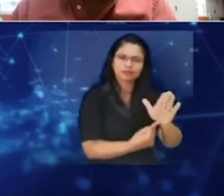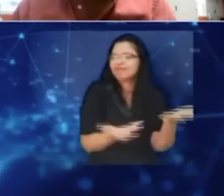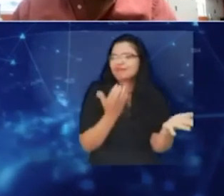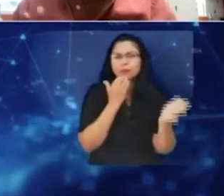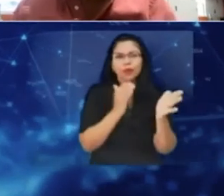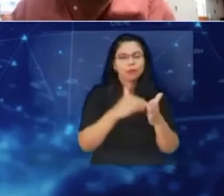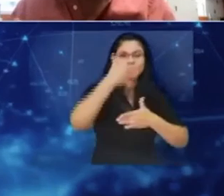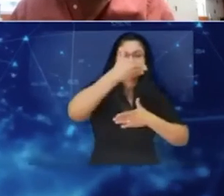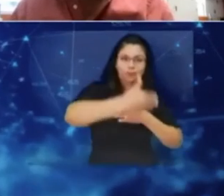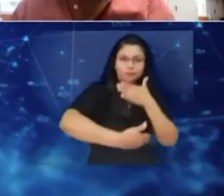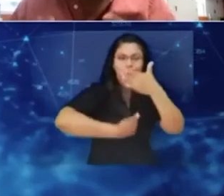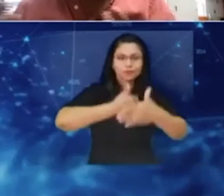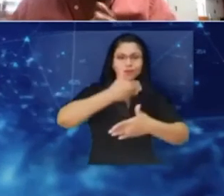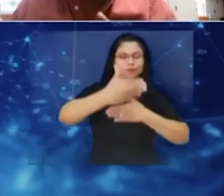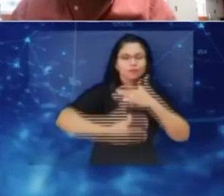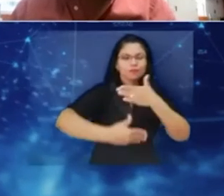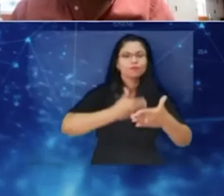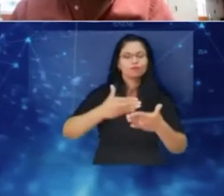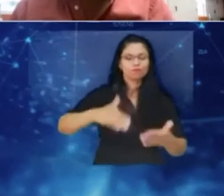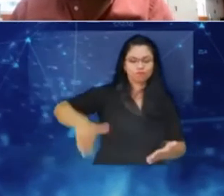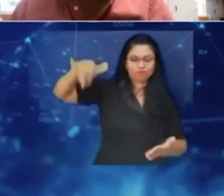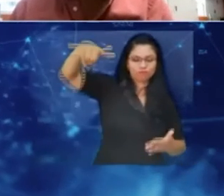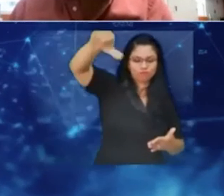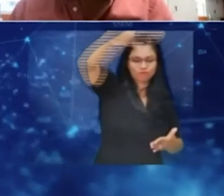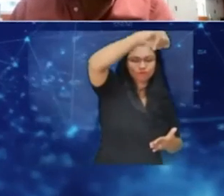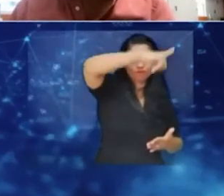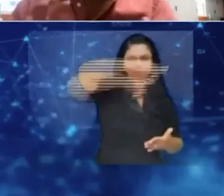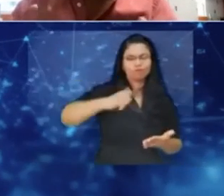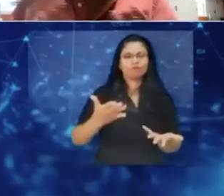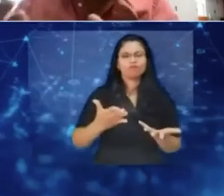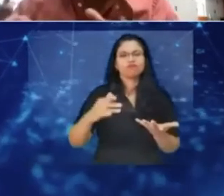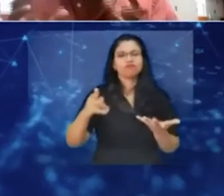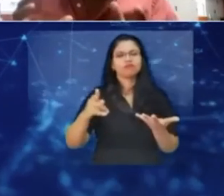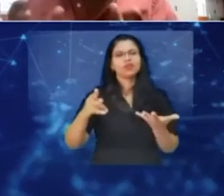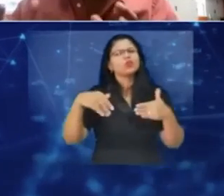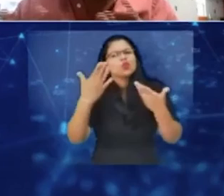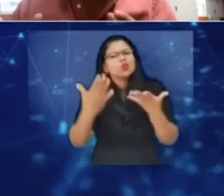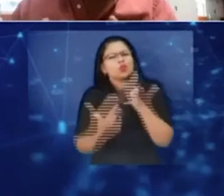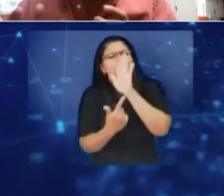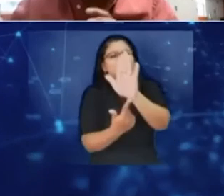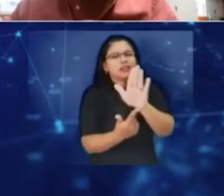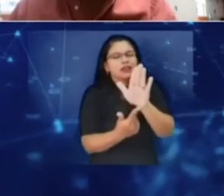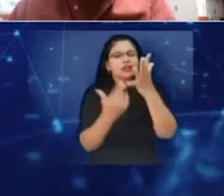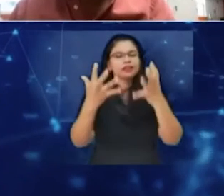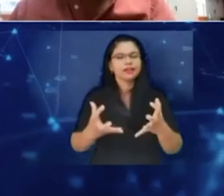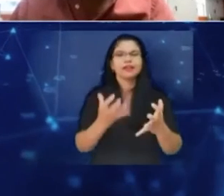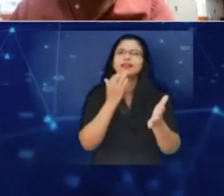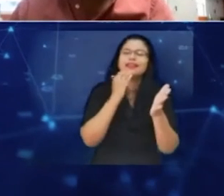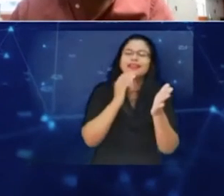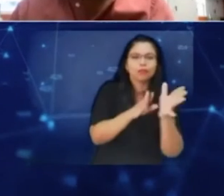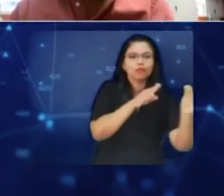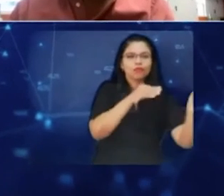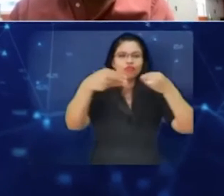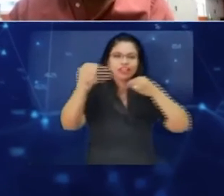gradual, en diferentes planos orbitales, con diferentes inclinaciones, con la idea de tener un sistema flexible y con